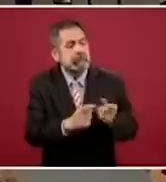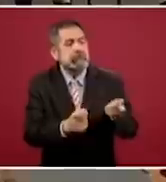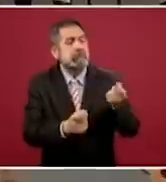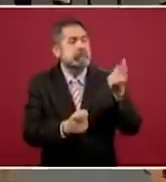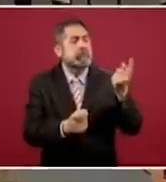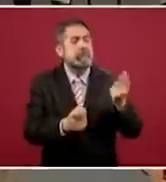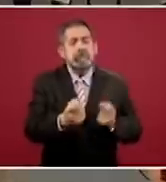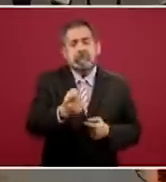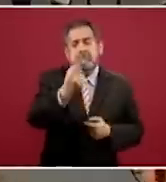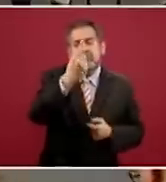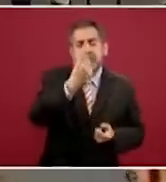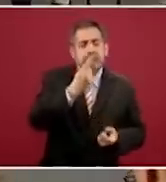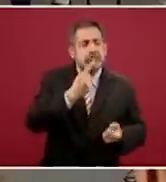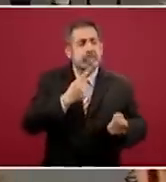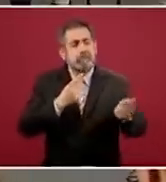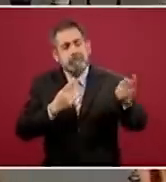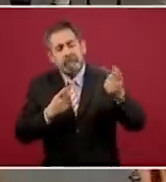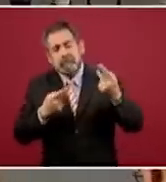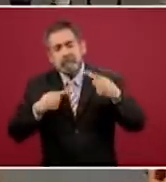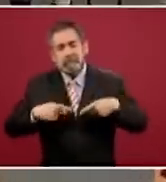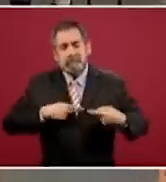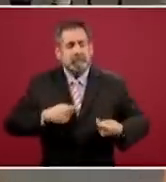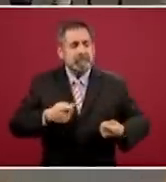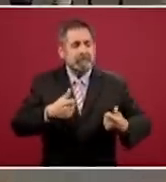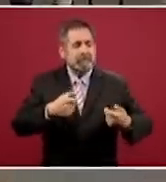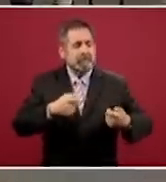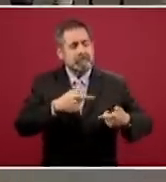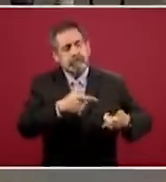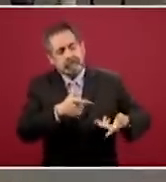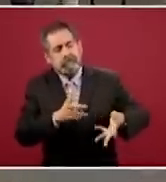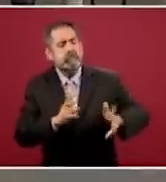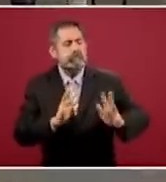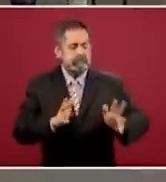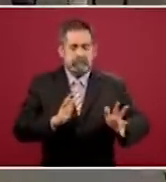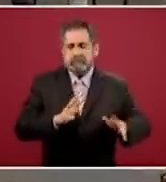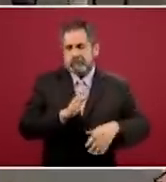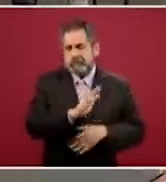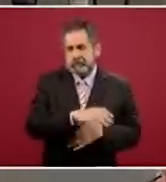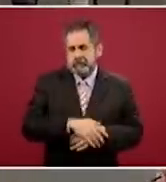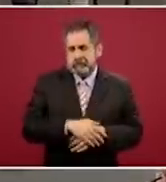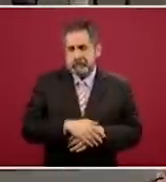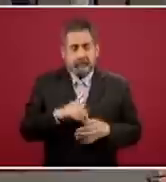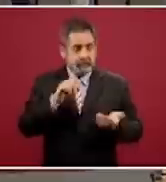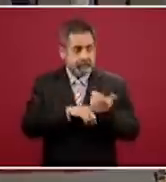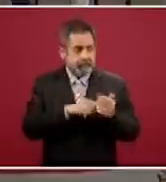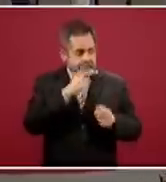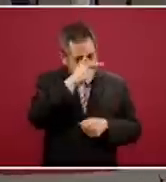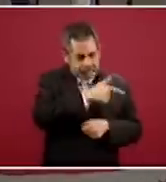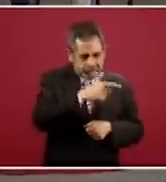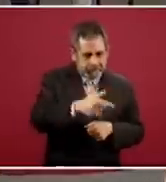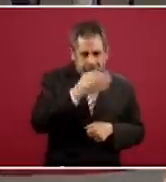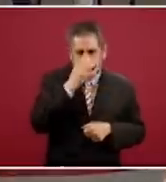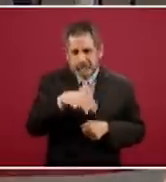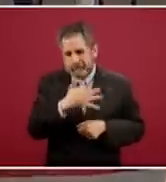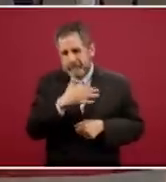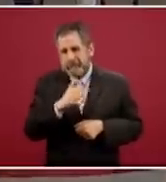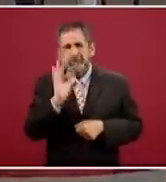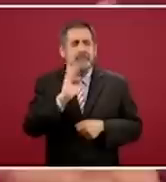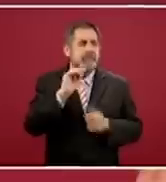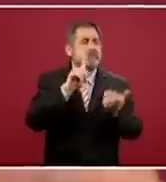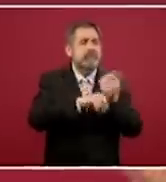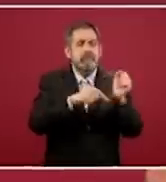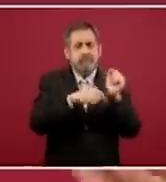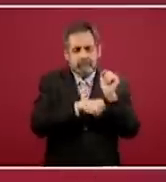en la población, porque hay muy poquitas personas, incluyendo las que están identificadas, las 15, y las